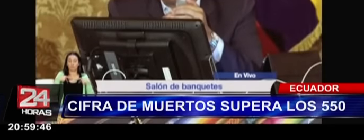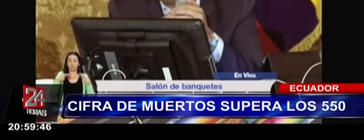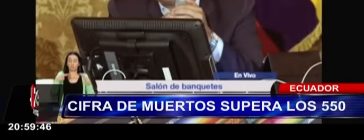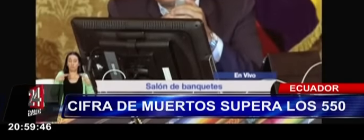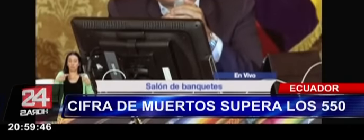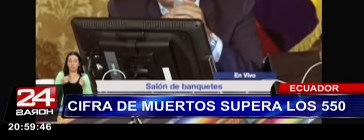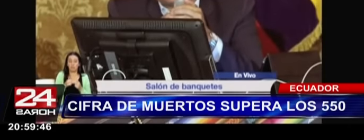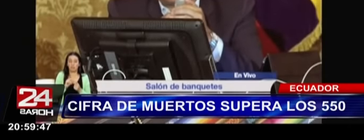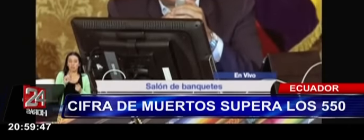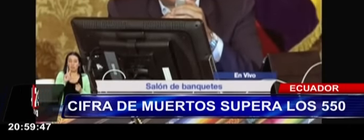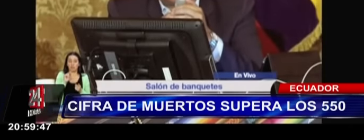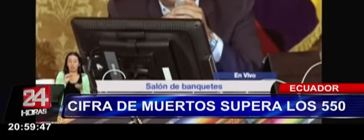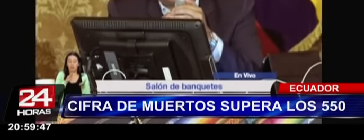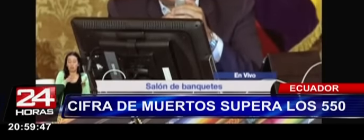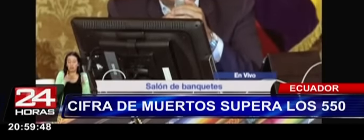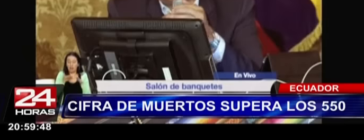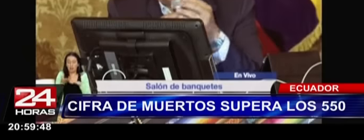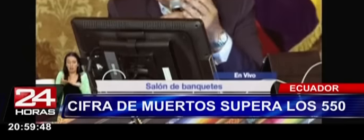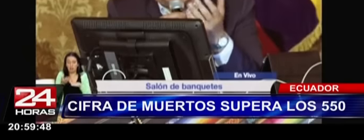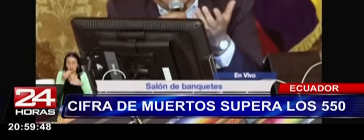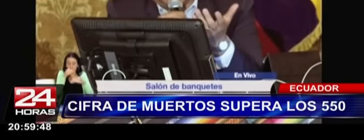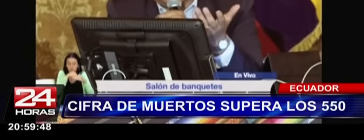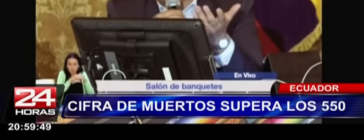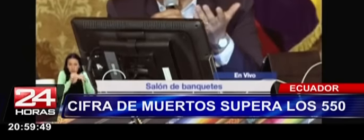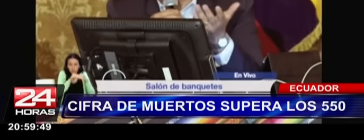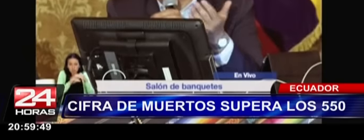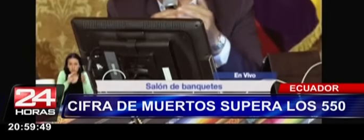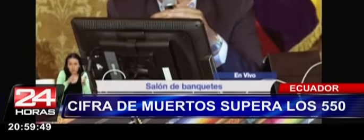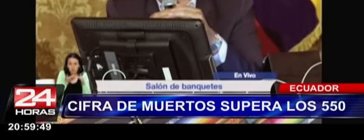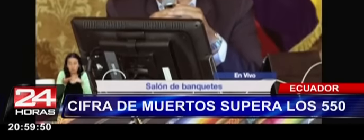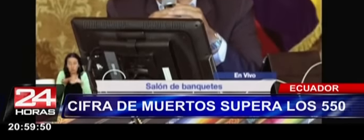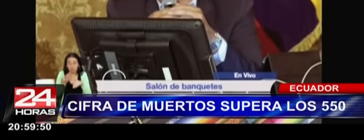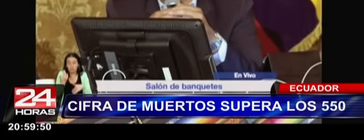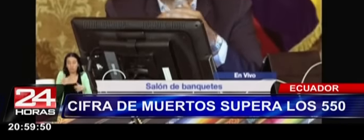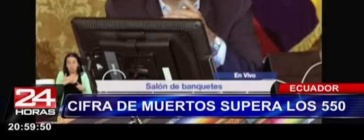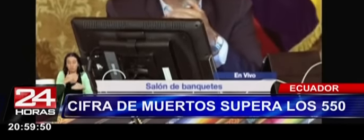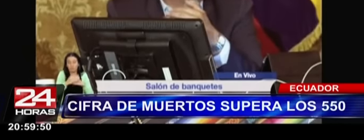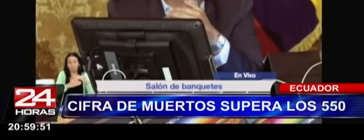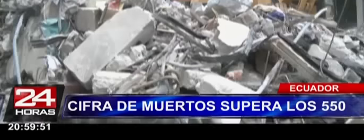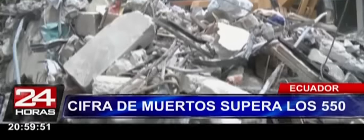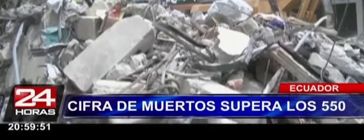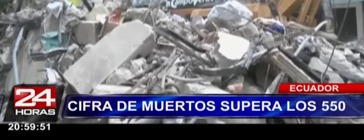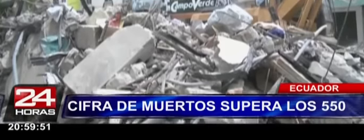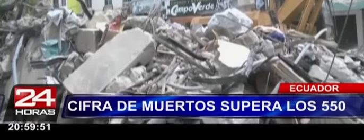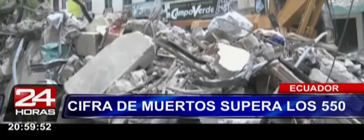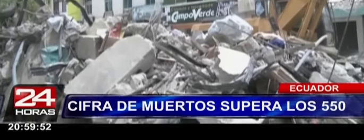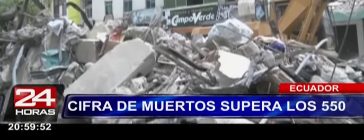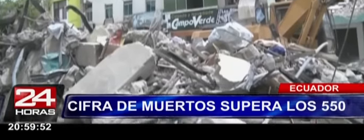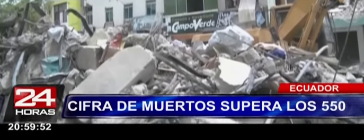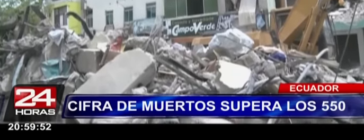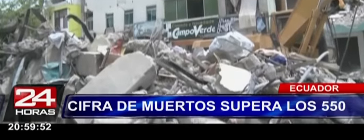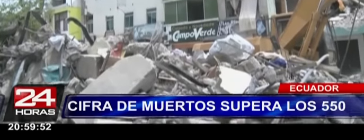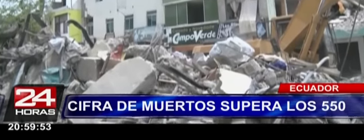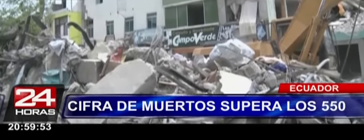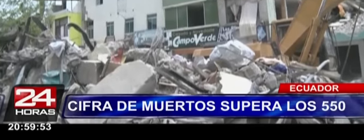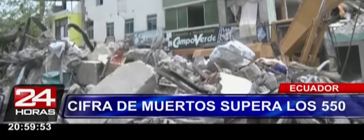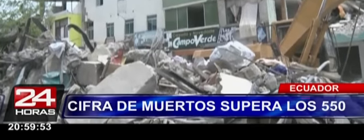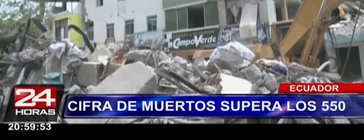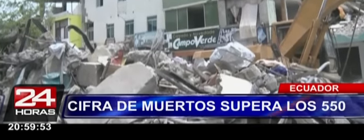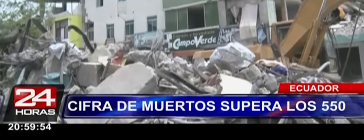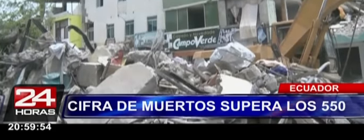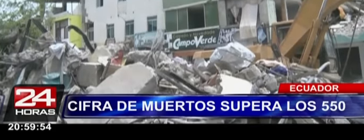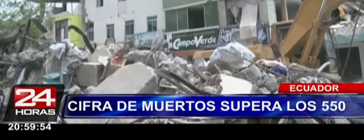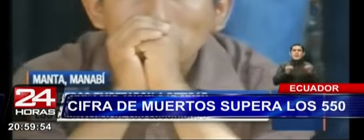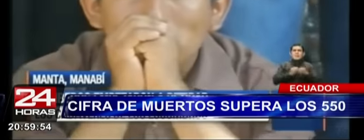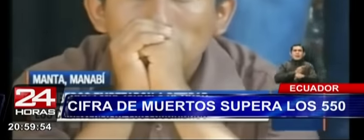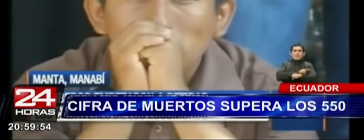hay cadáveres dentro de los escombros que comienzan un proceso de descomposición. Ante las ruinas de antiguos